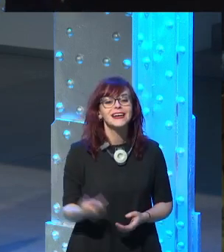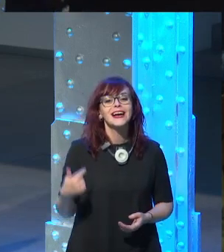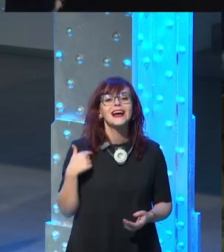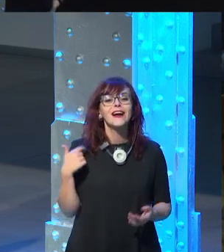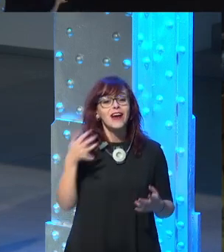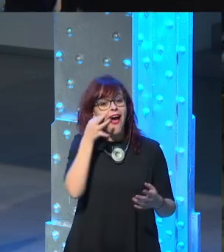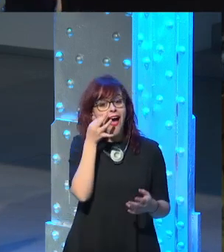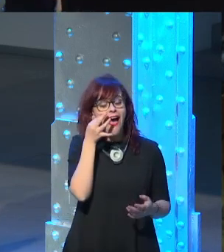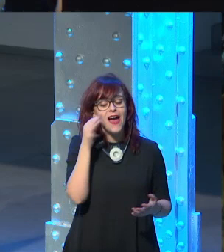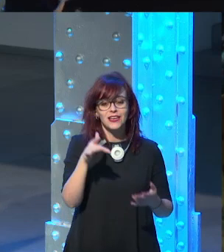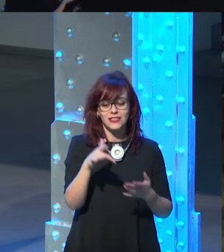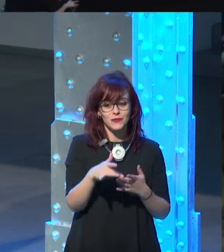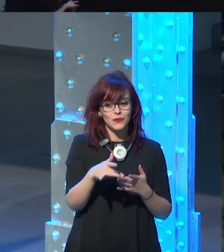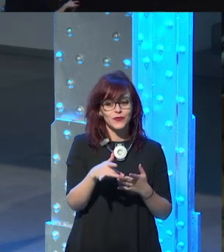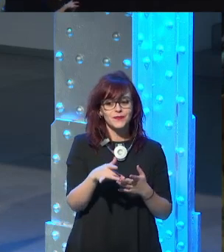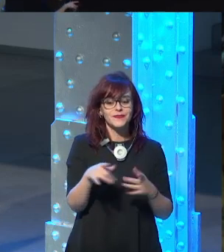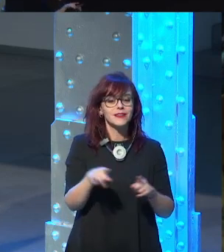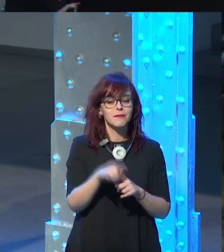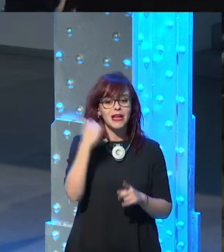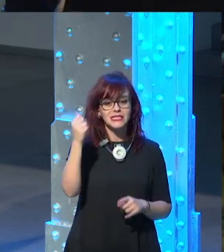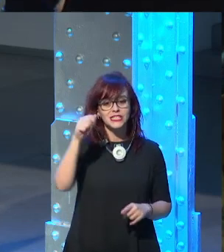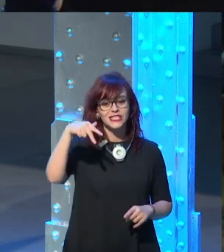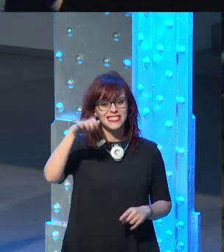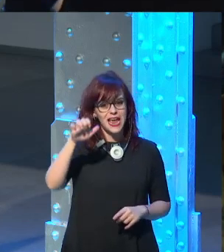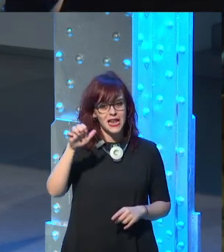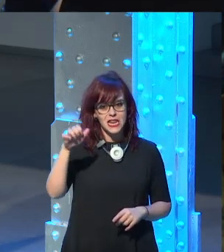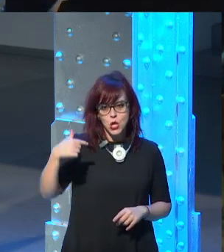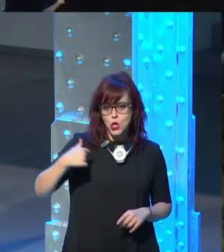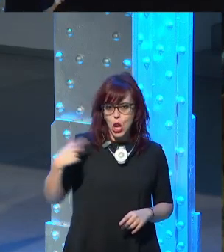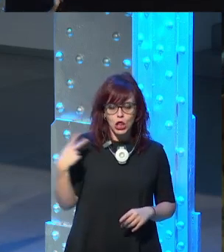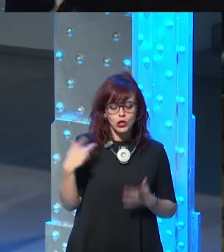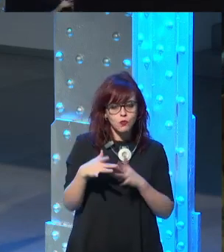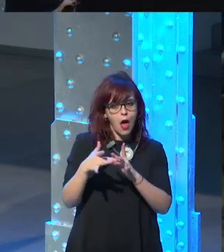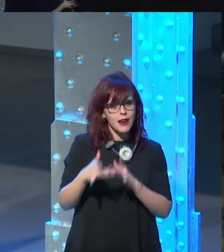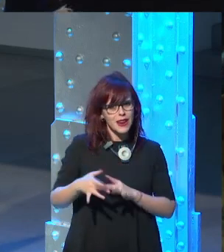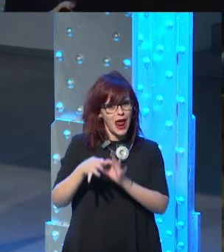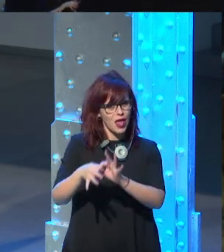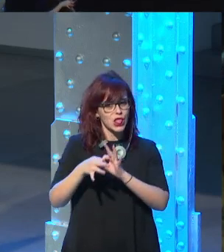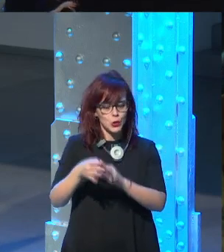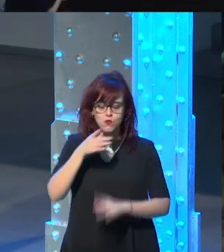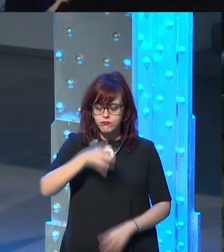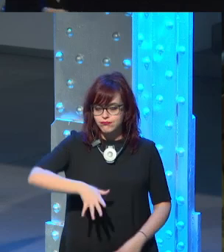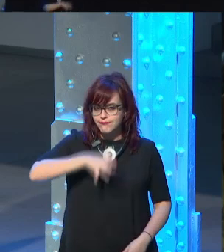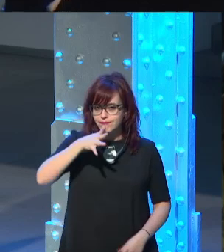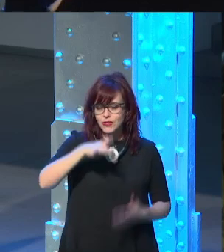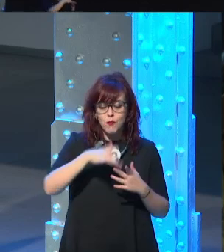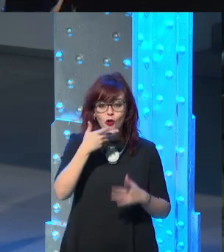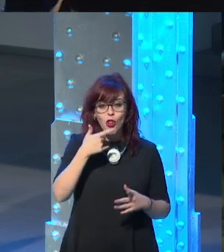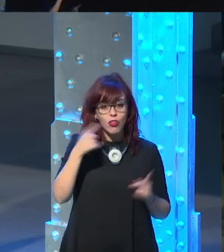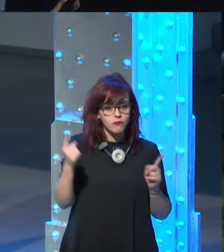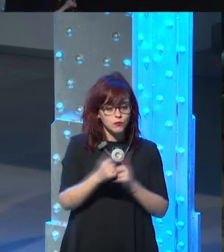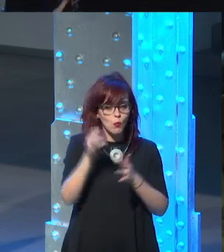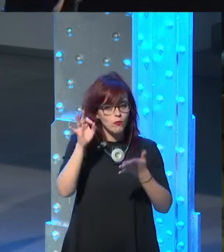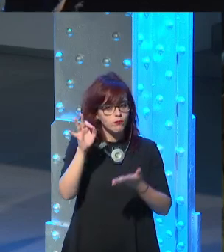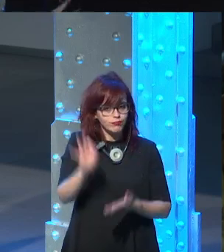Bueno, pues en realidad Jane y yo hemos tenido, yo creo, una relación excelente desde el principio, desde el momento en el que nos conocimos.